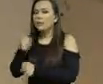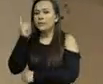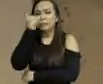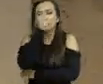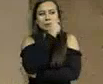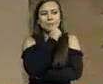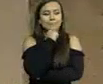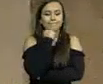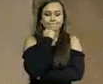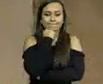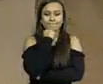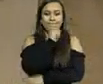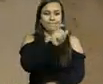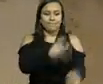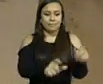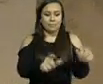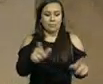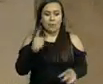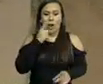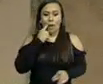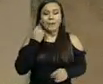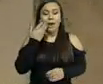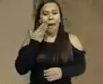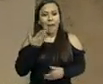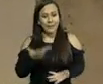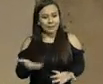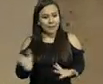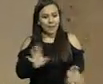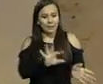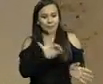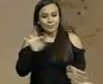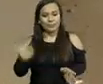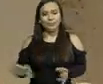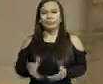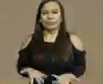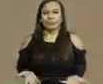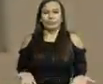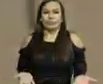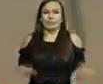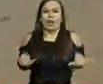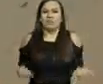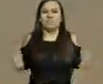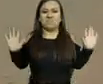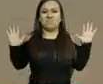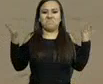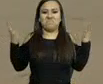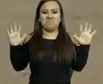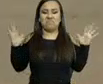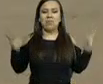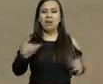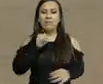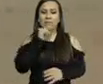y los pasajeros los hombres son caballerosos con las damas acá no ahorita porque